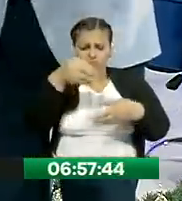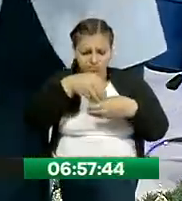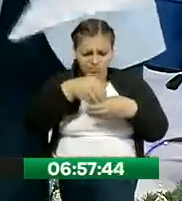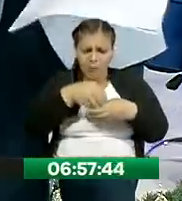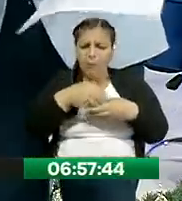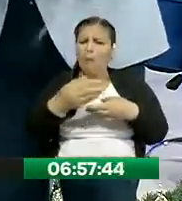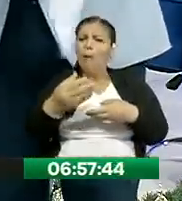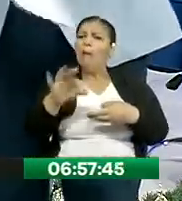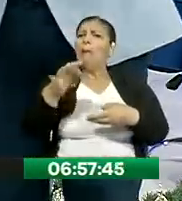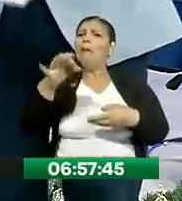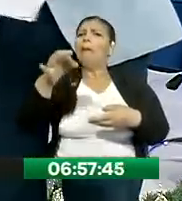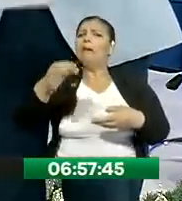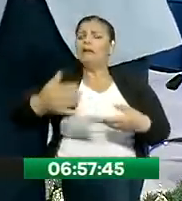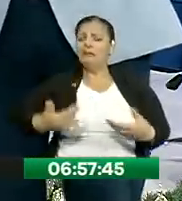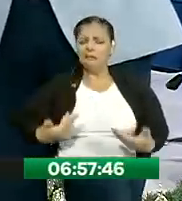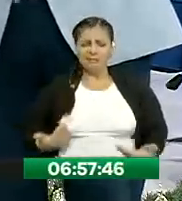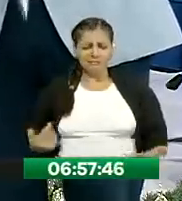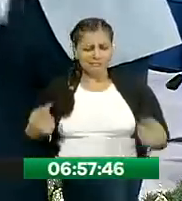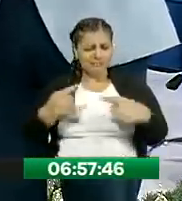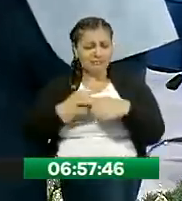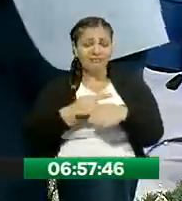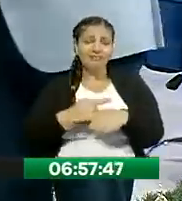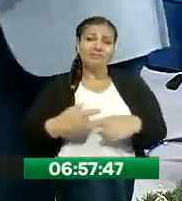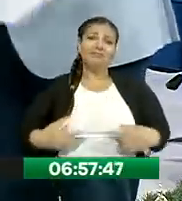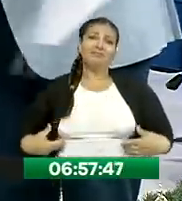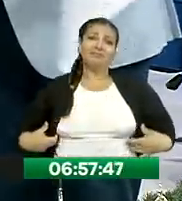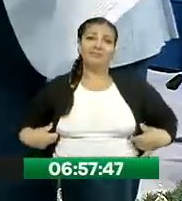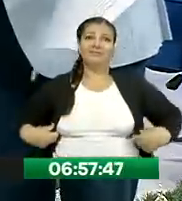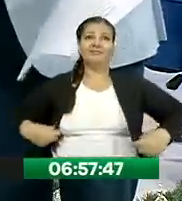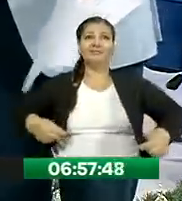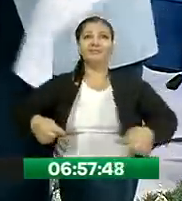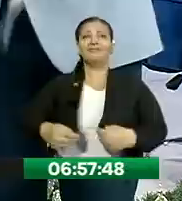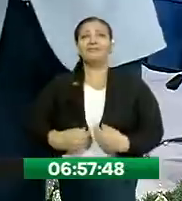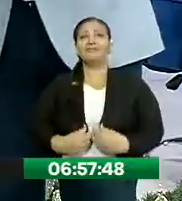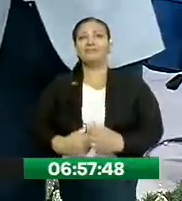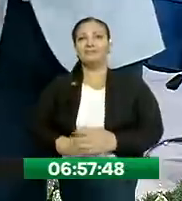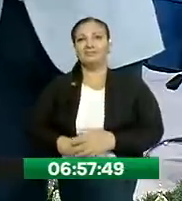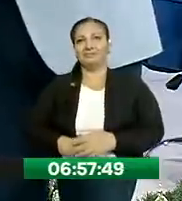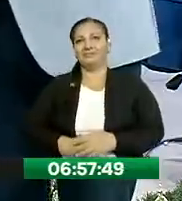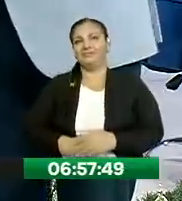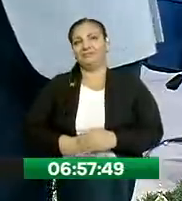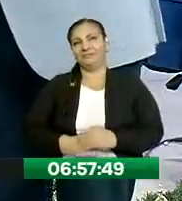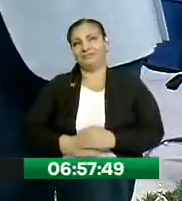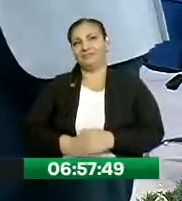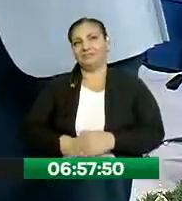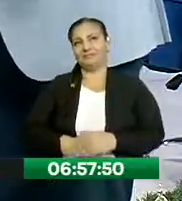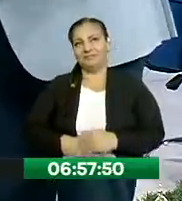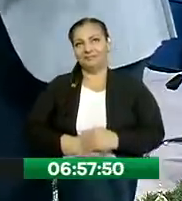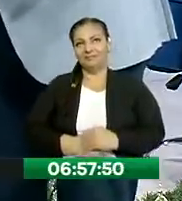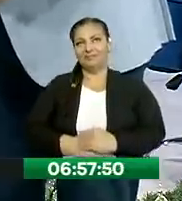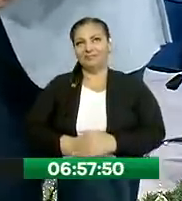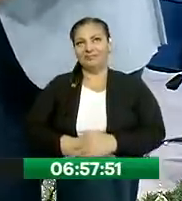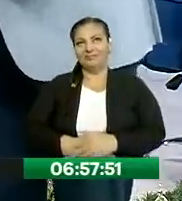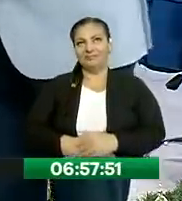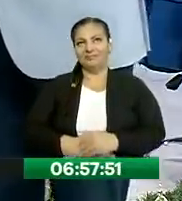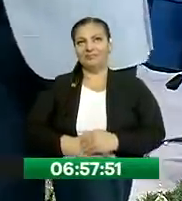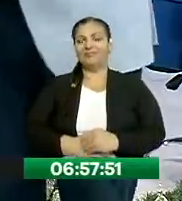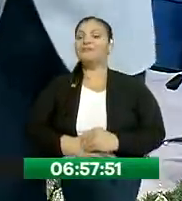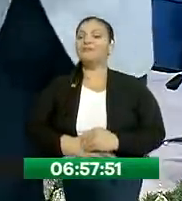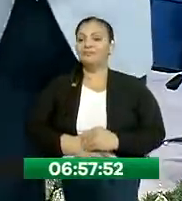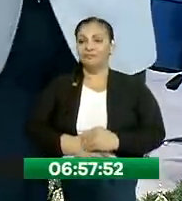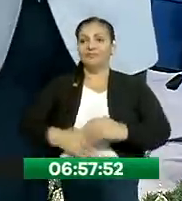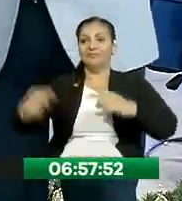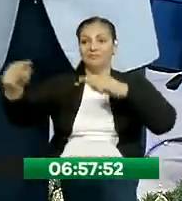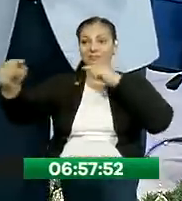que a propósito ya viene también, bueno, después de Navidad, fin de año, ya se inicia la temporada. Ya. Lo ha dicho nuestro productor que vamos a grabar en la playa, así que alístese